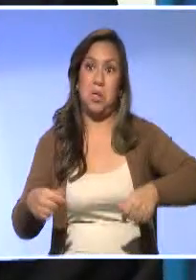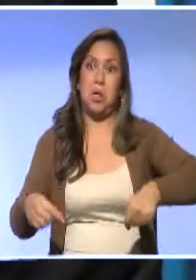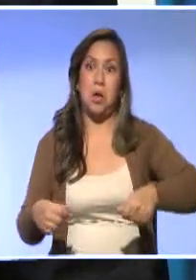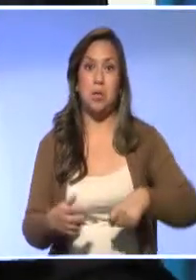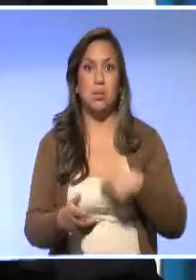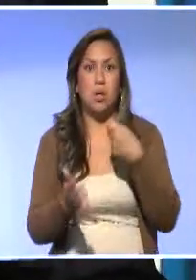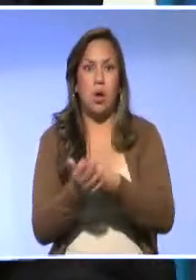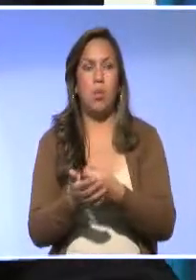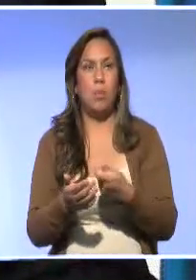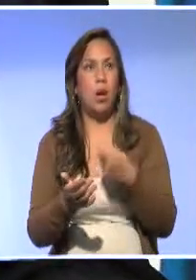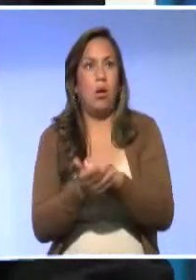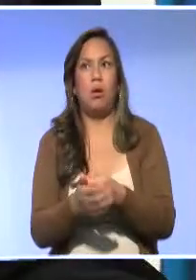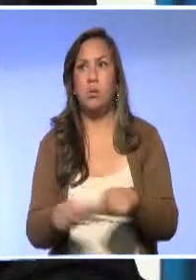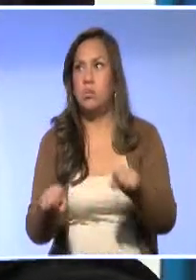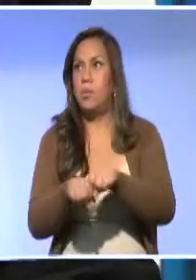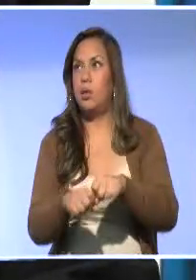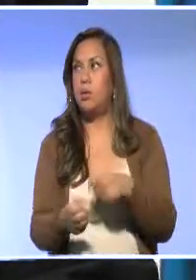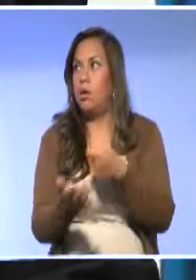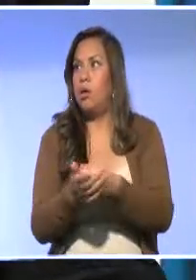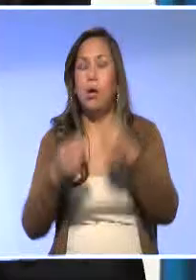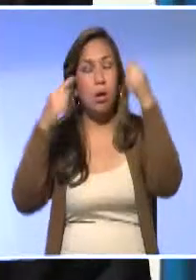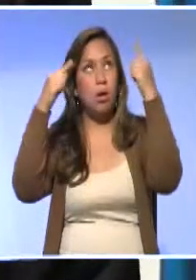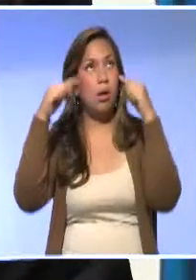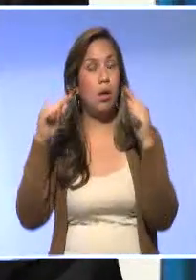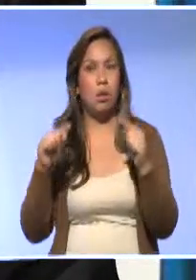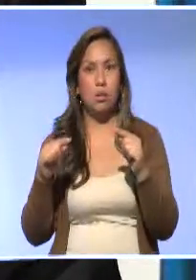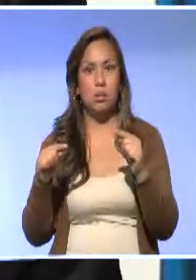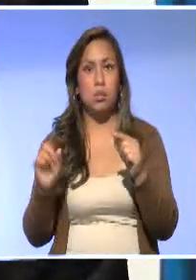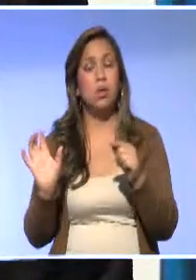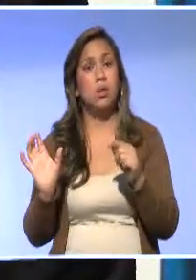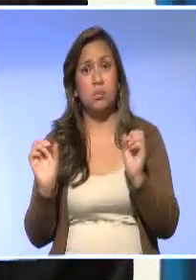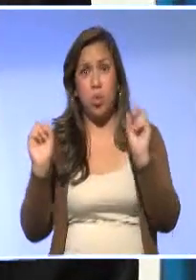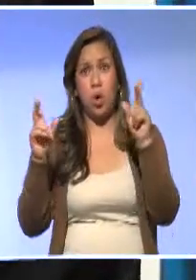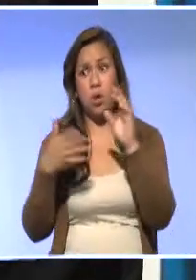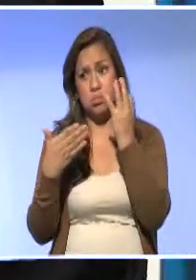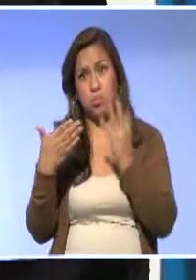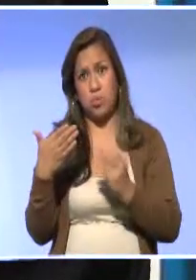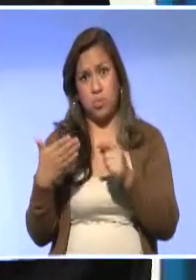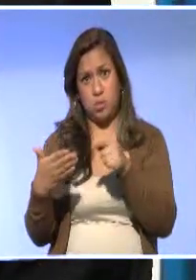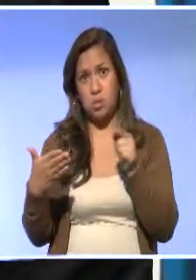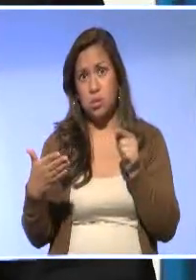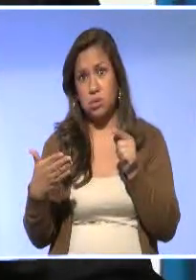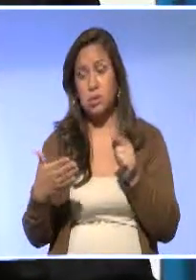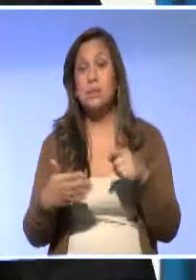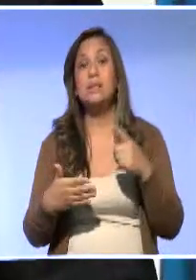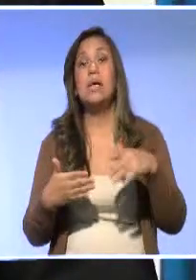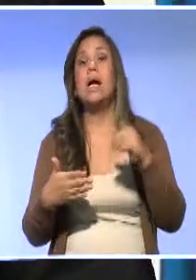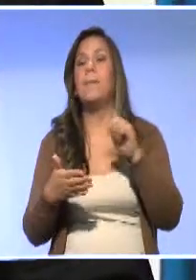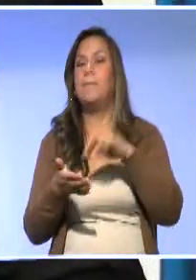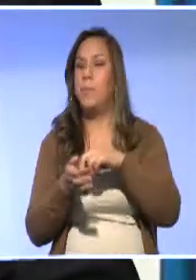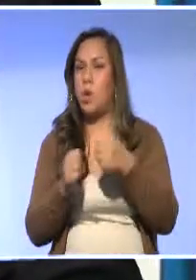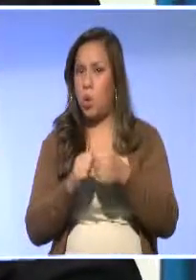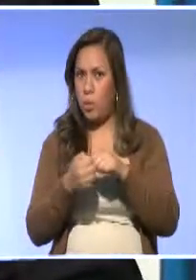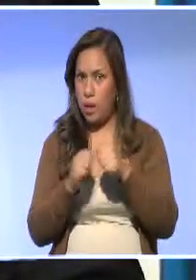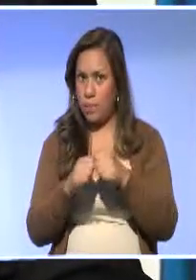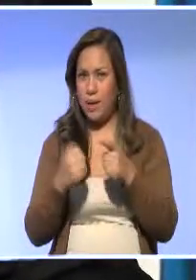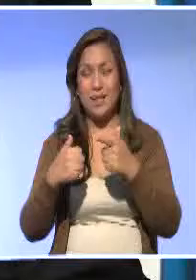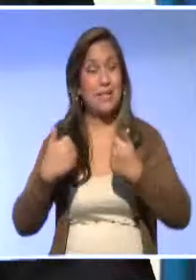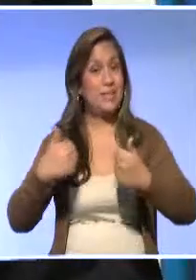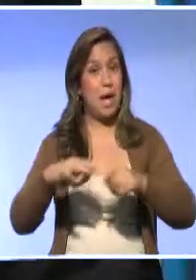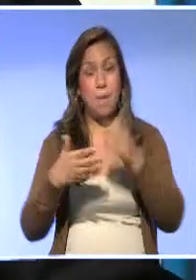tipo de cosas siempre va a estar dentro del rubro que se tenía presupuestado el problema y salirse del presupuesto es decir que usted a más del